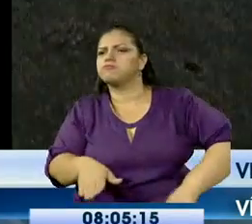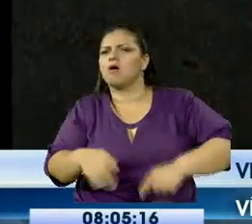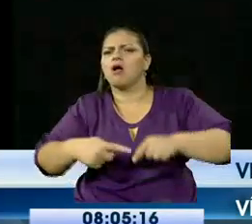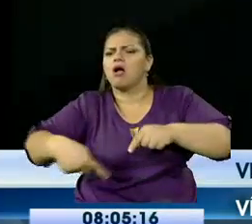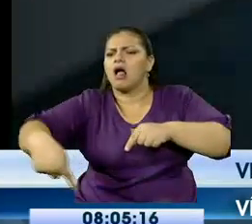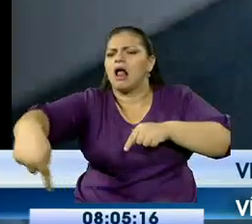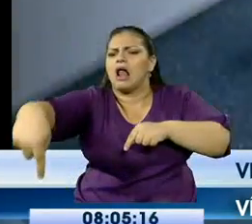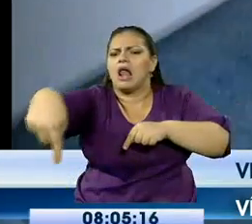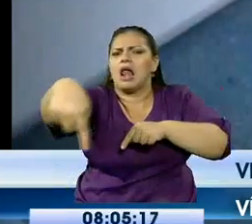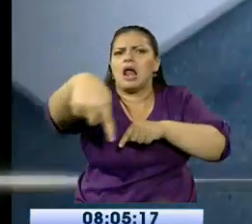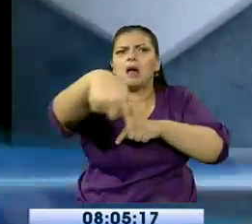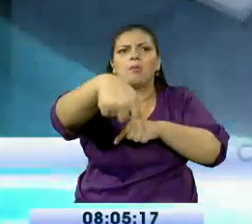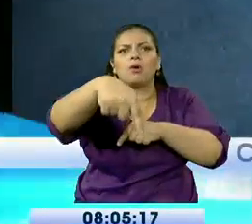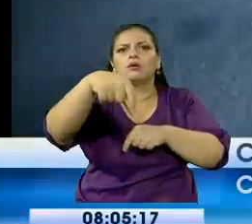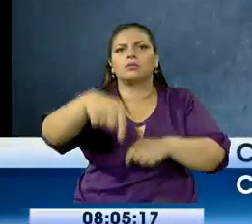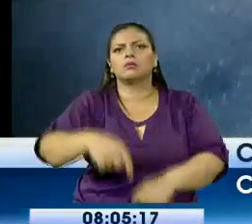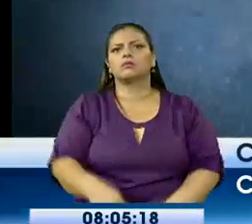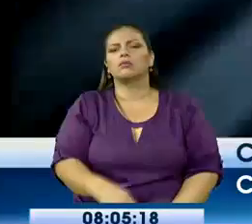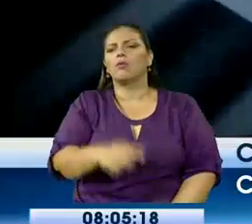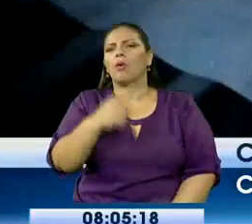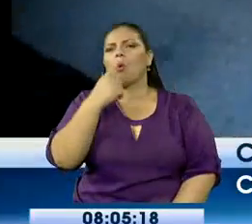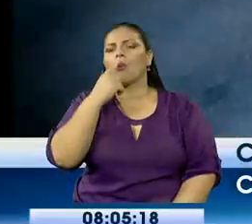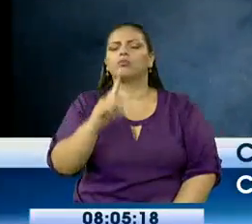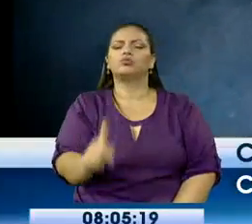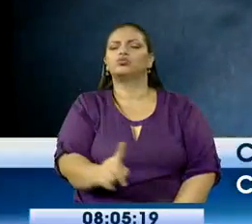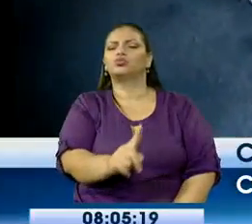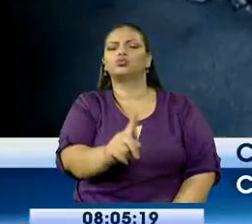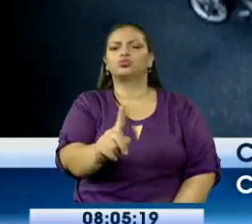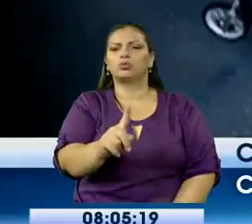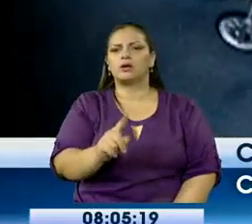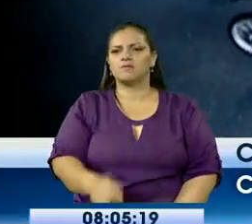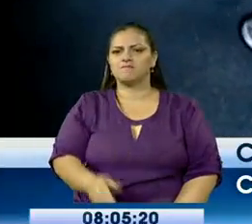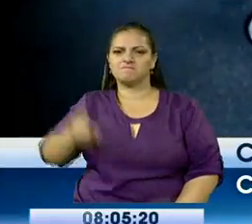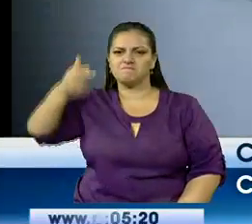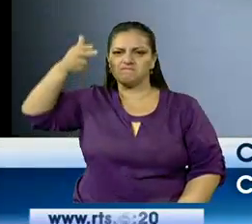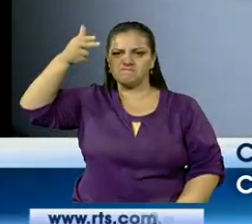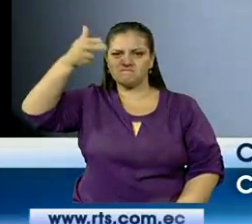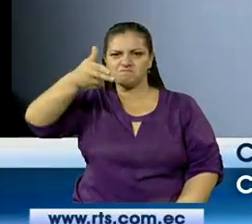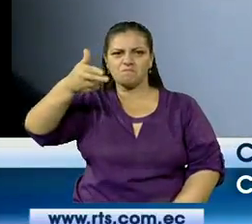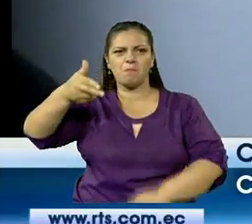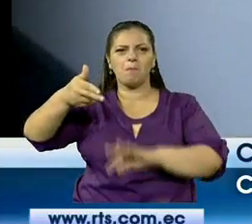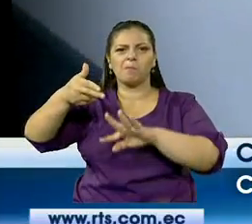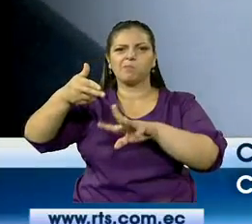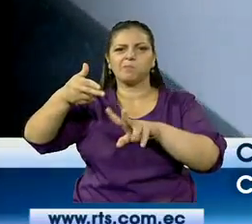asaltaron e hirieron a otro, al tan solo doblar la esquina.